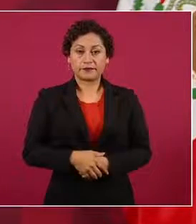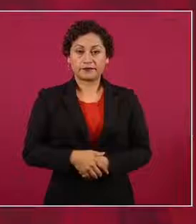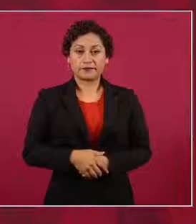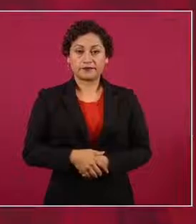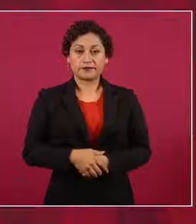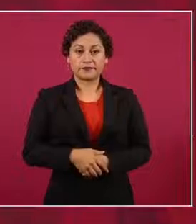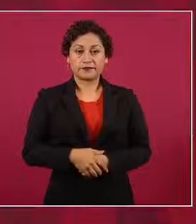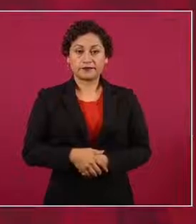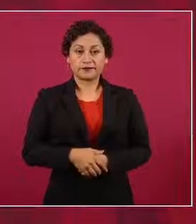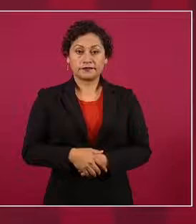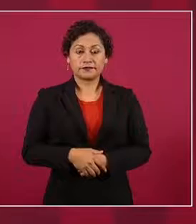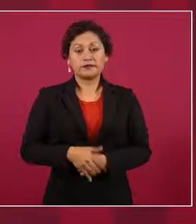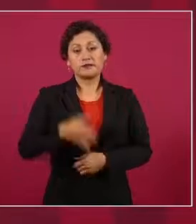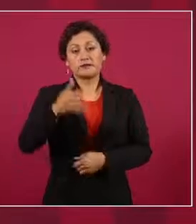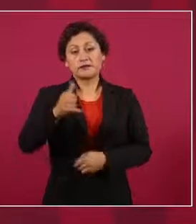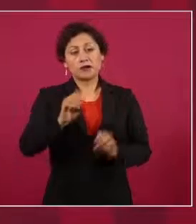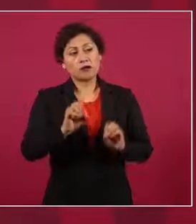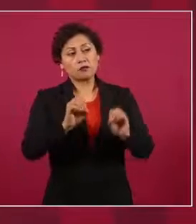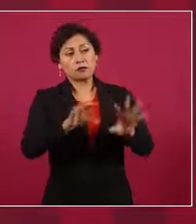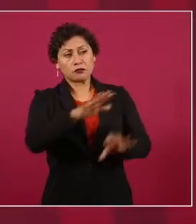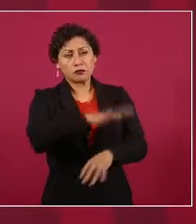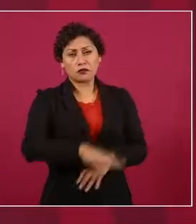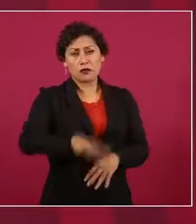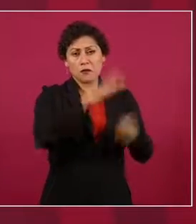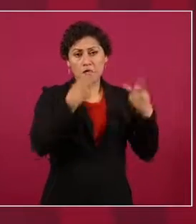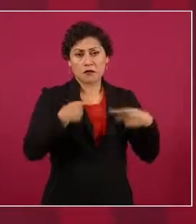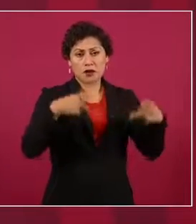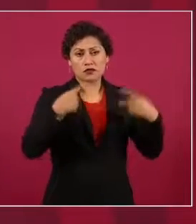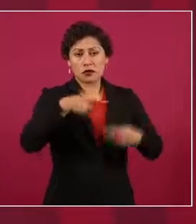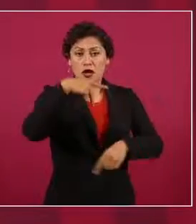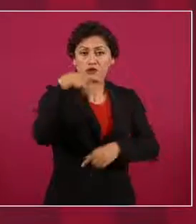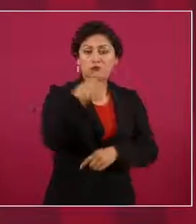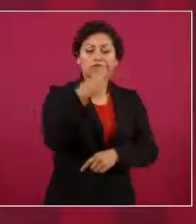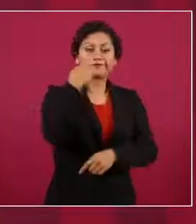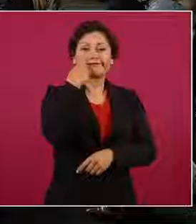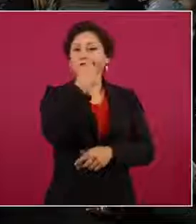sean los ciudadanos los que elijan. Eso es lo que yo voy a seguir diciendo,